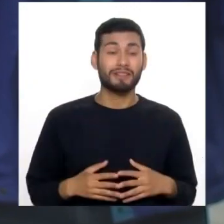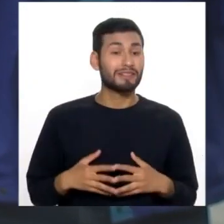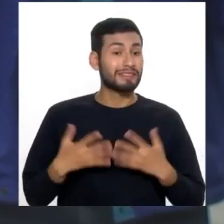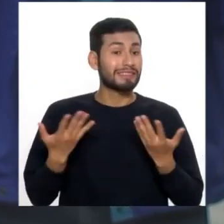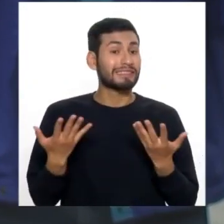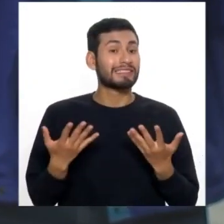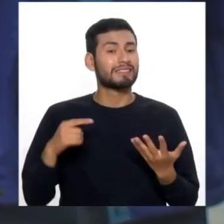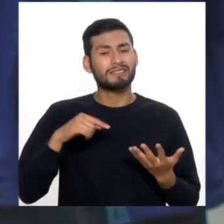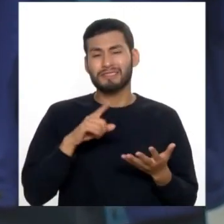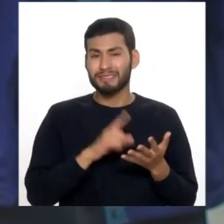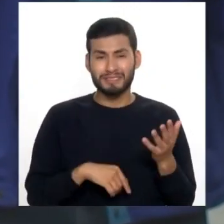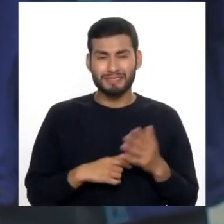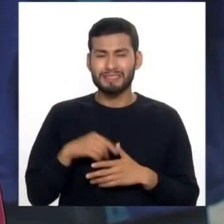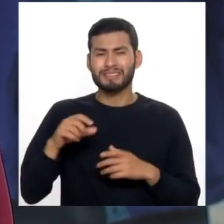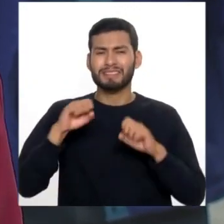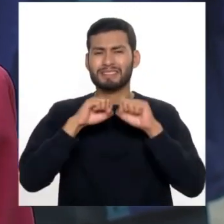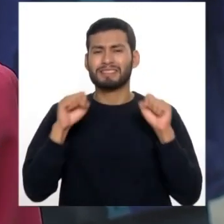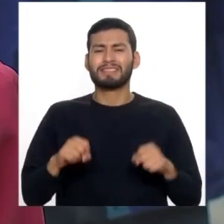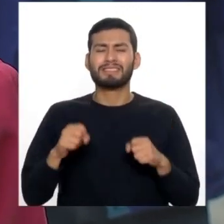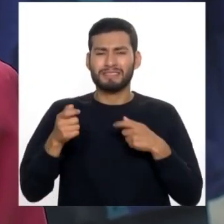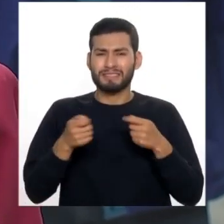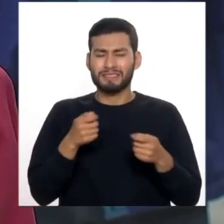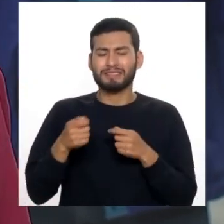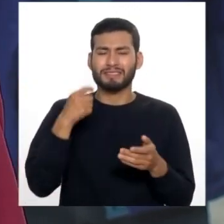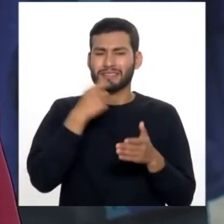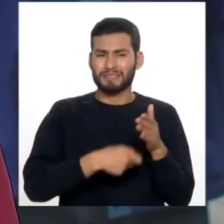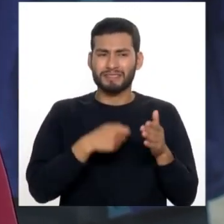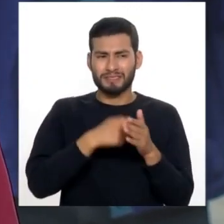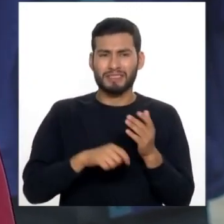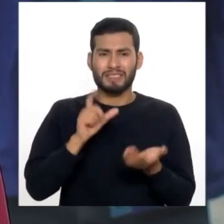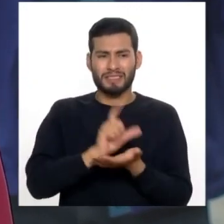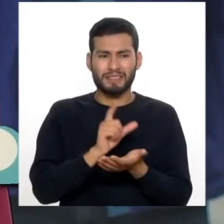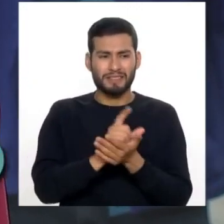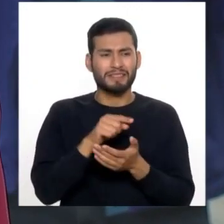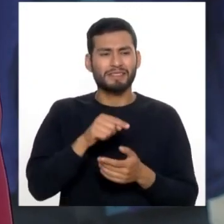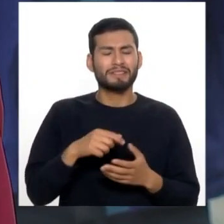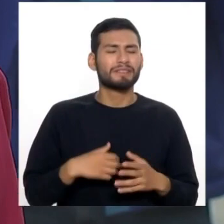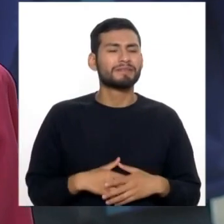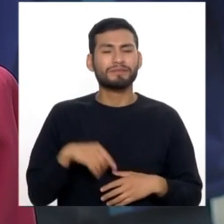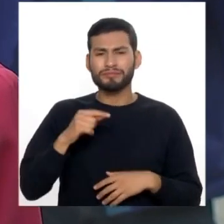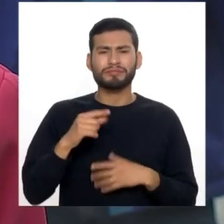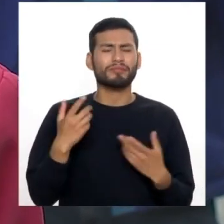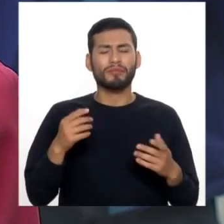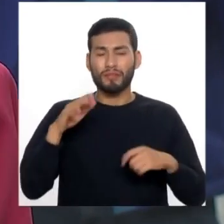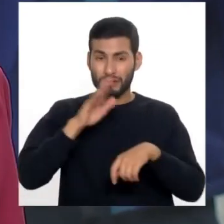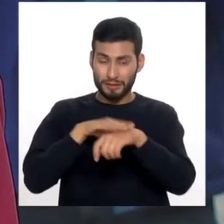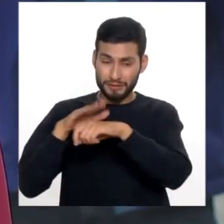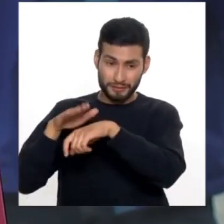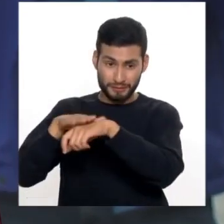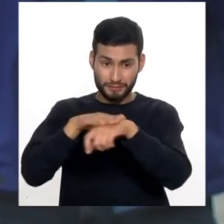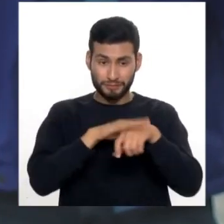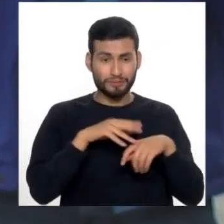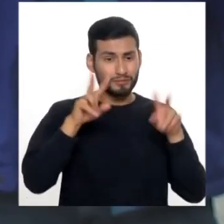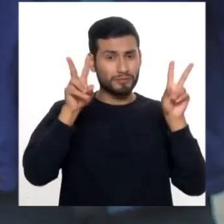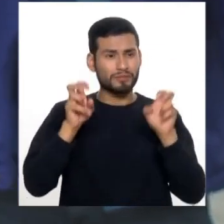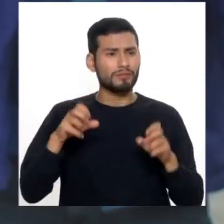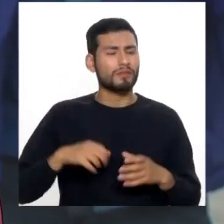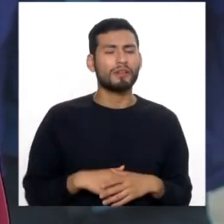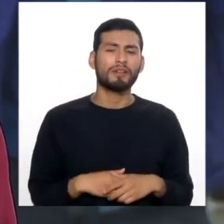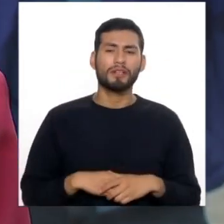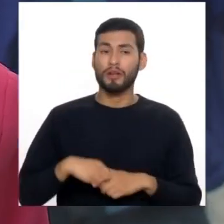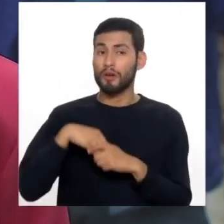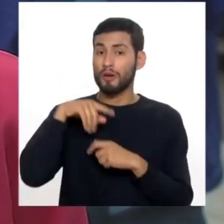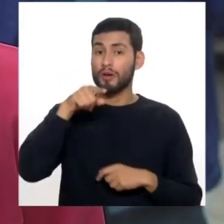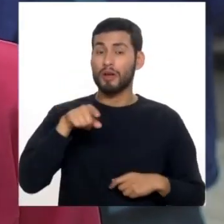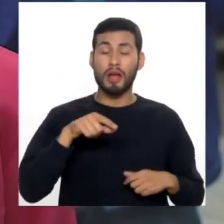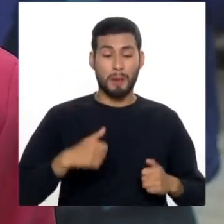está realizada por el Sistema de Administración Tributaria de Lima. Esta campaña de concientización llamada No